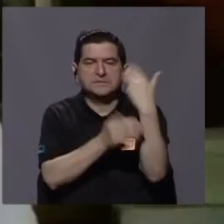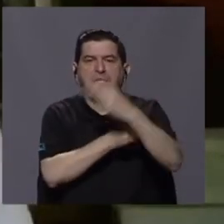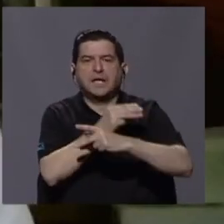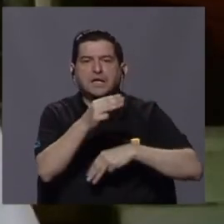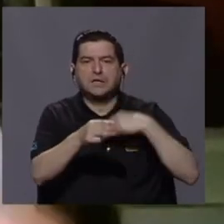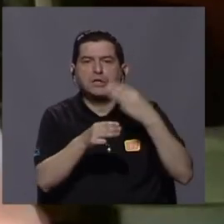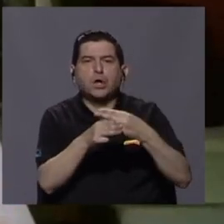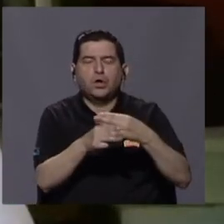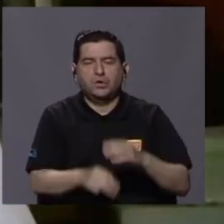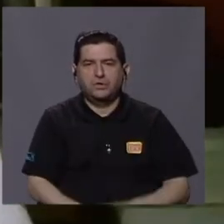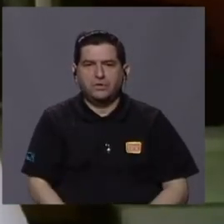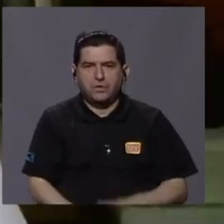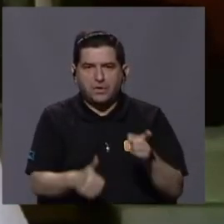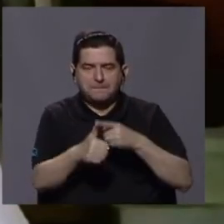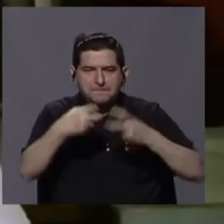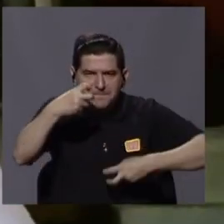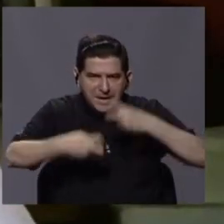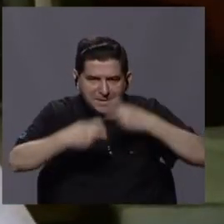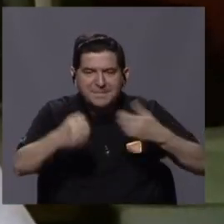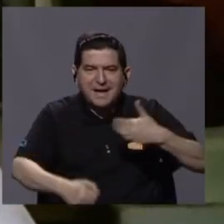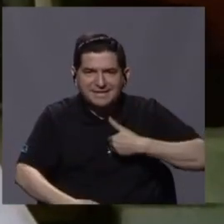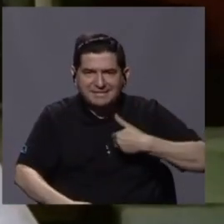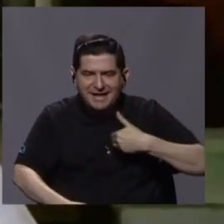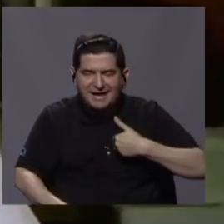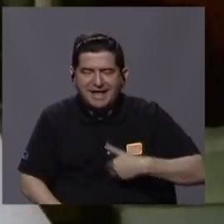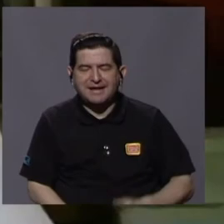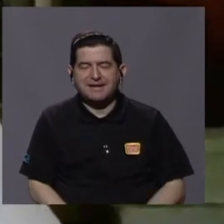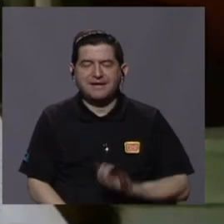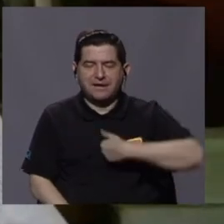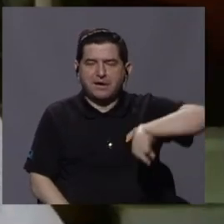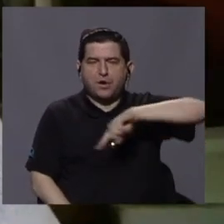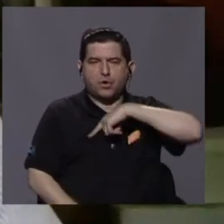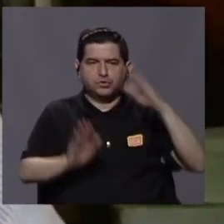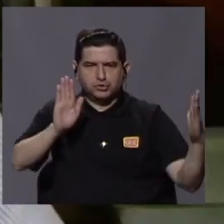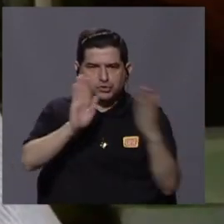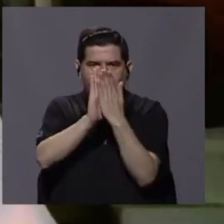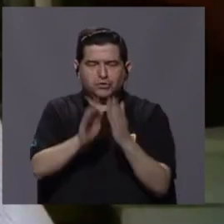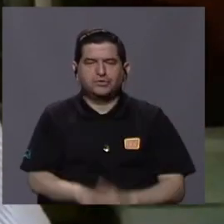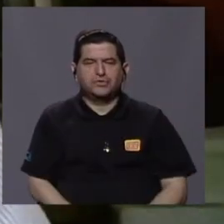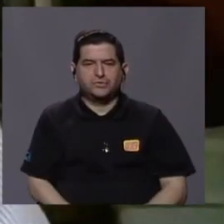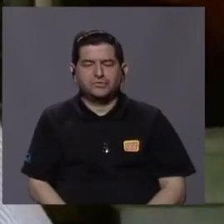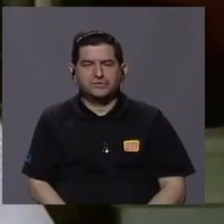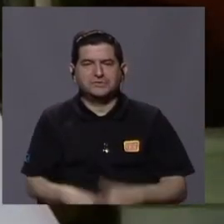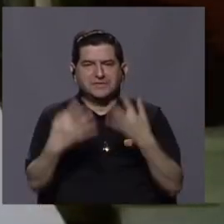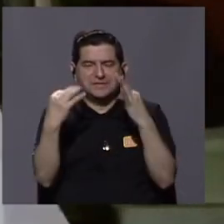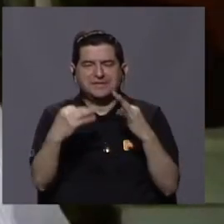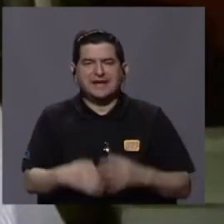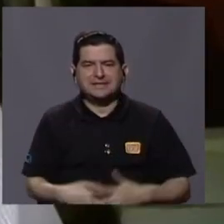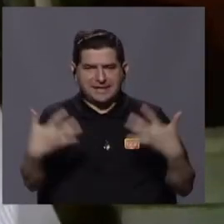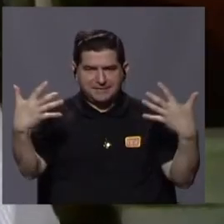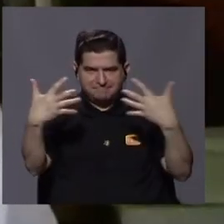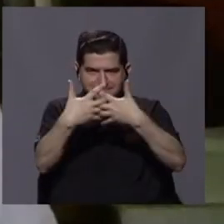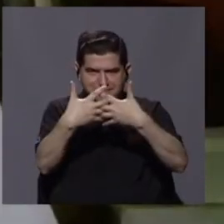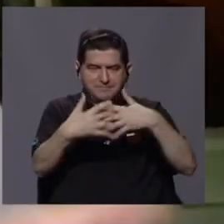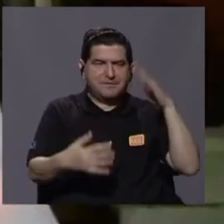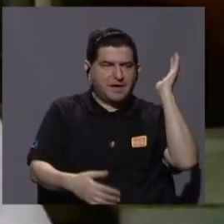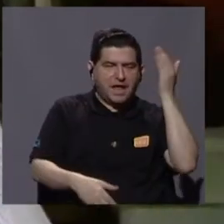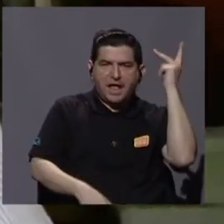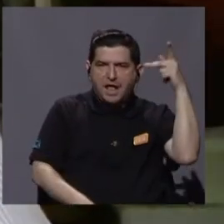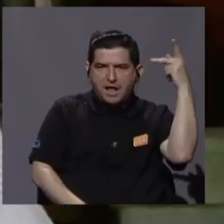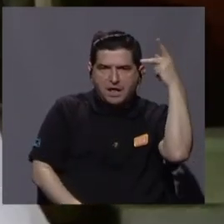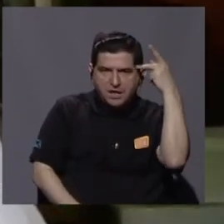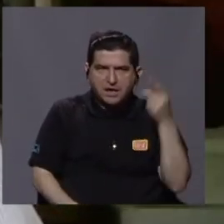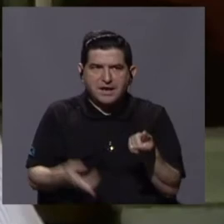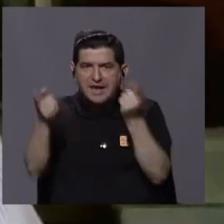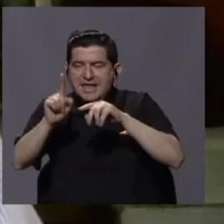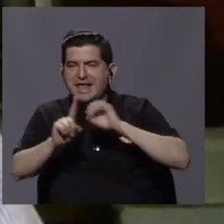y este es el primer problema que tenemos que enfrentar hacer una compatibilidad entre el discurso y el